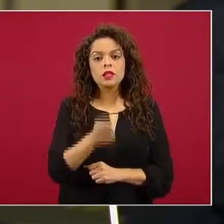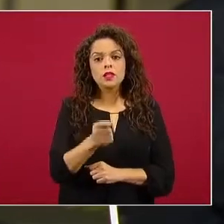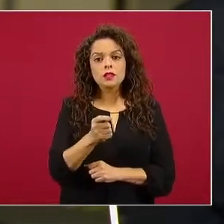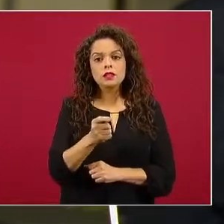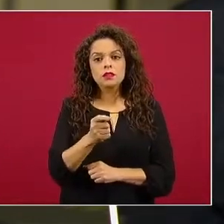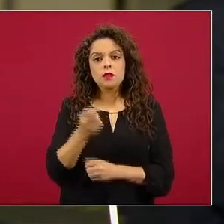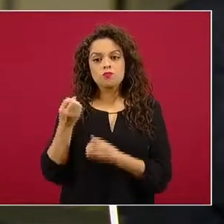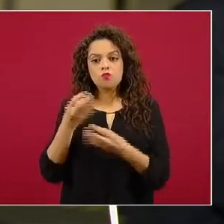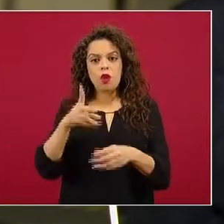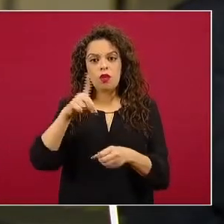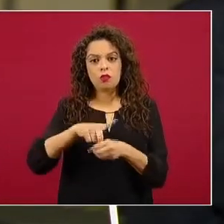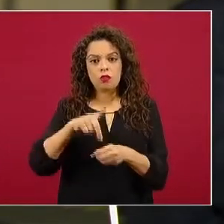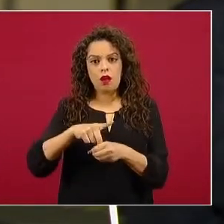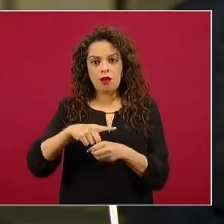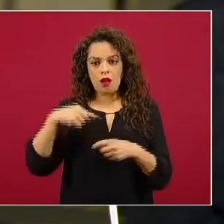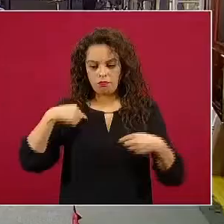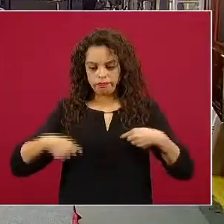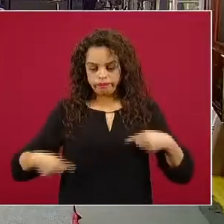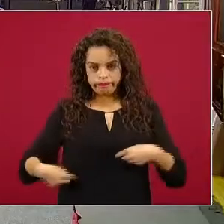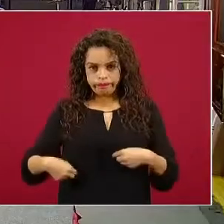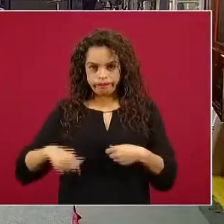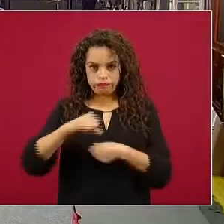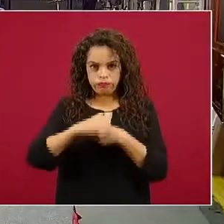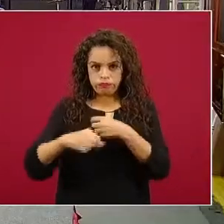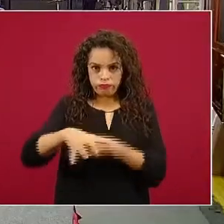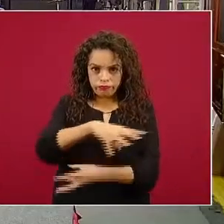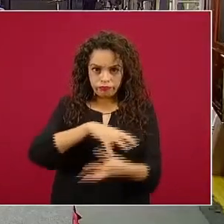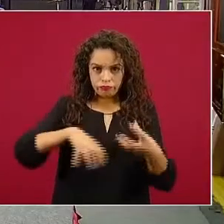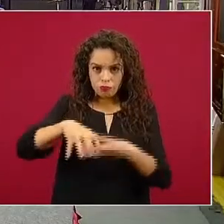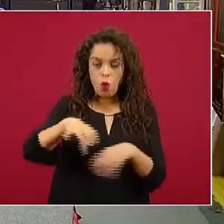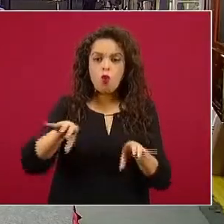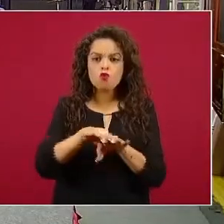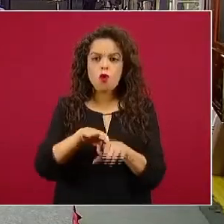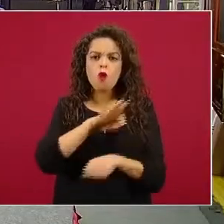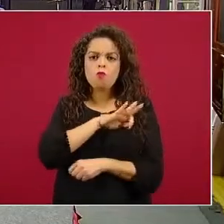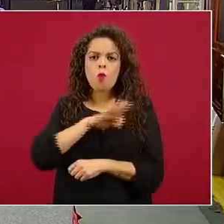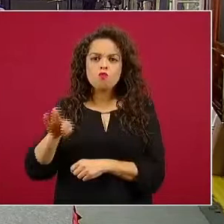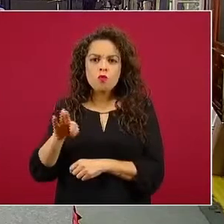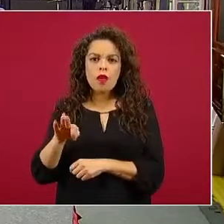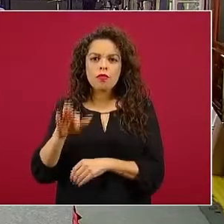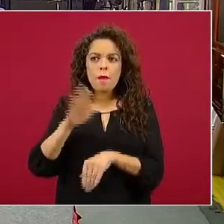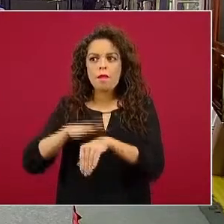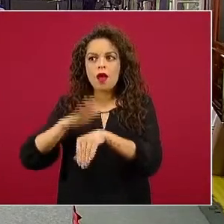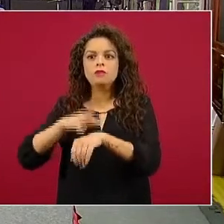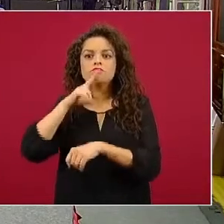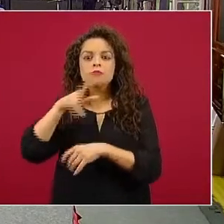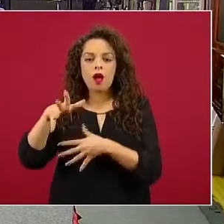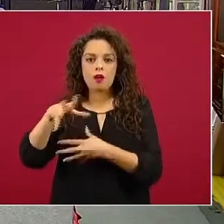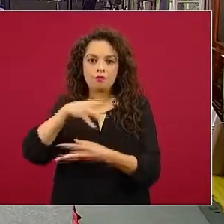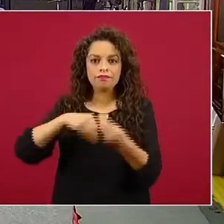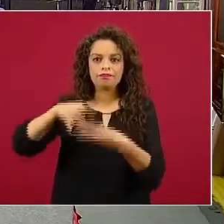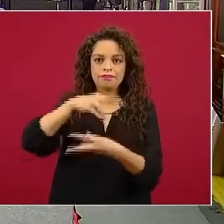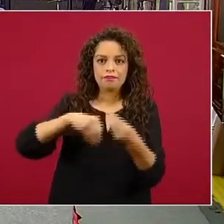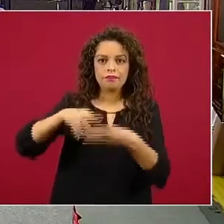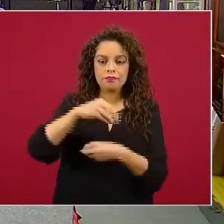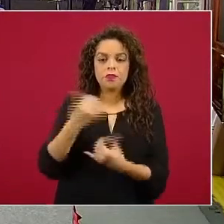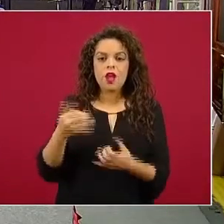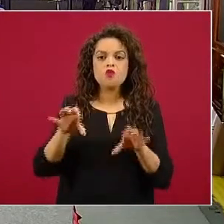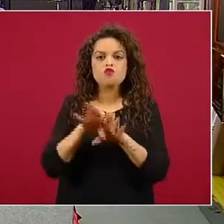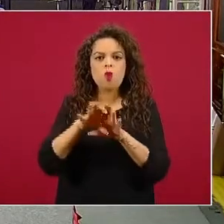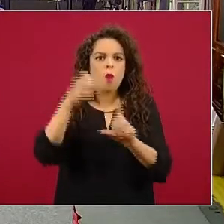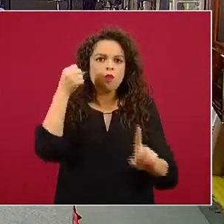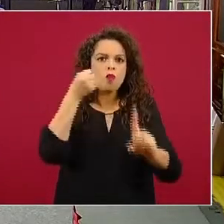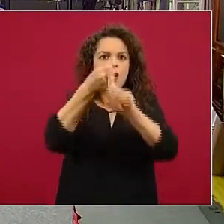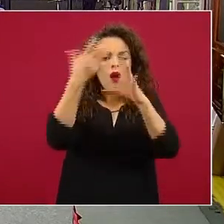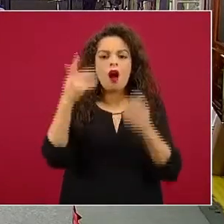¿en cuántos meses se estima que podrían recuperarse estas cifras? ¿Y cuál sería el impacto en caso de seguir así? ¿O cómo les ha